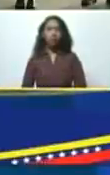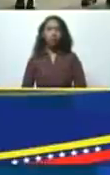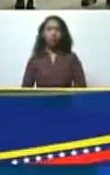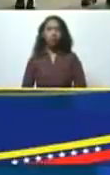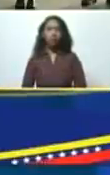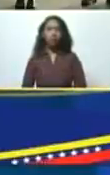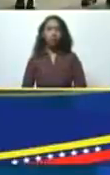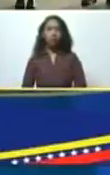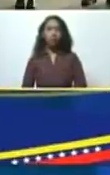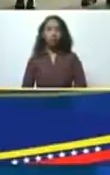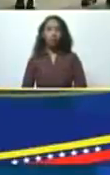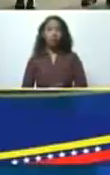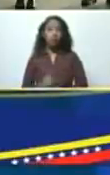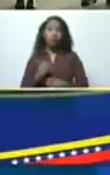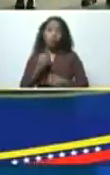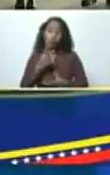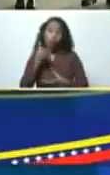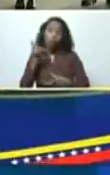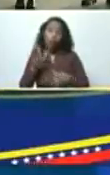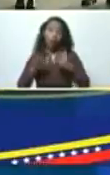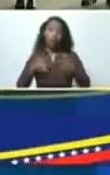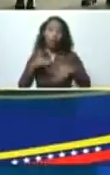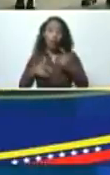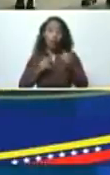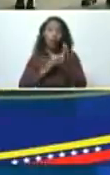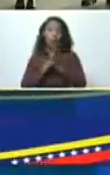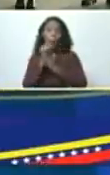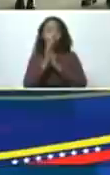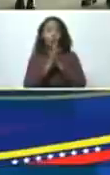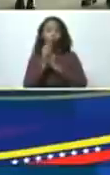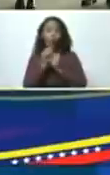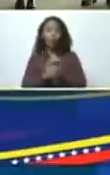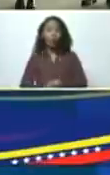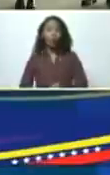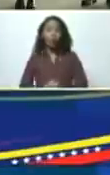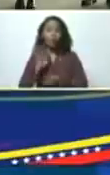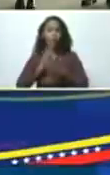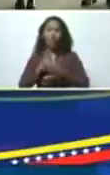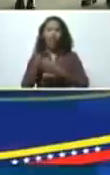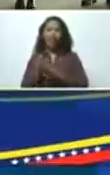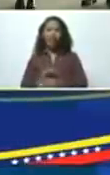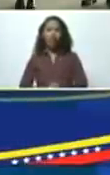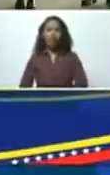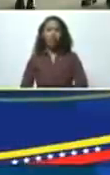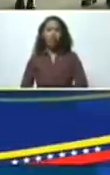En un acto con unos emprendedores. ¿Por qué?